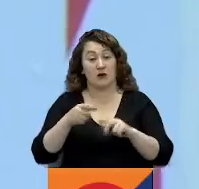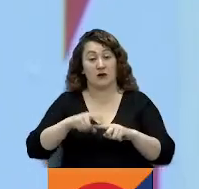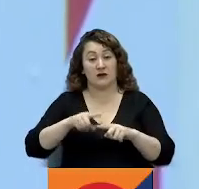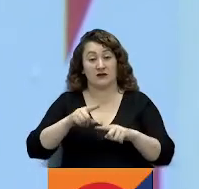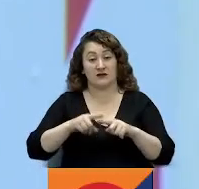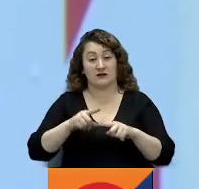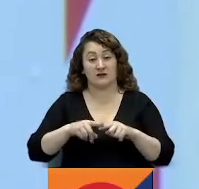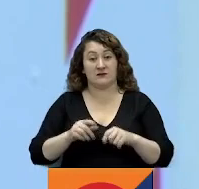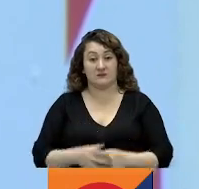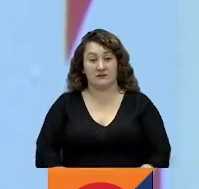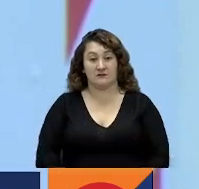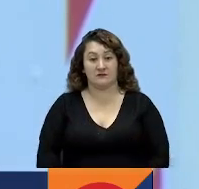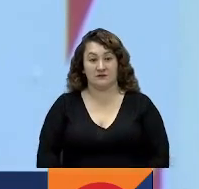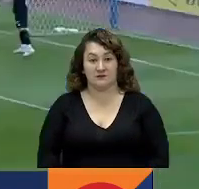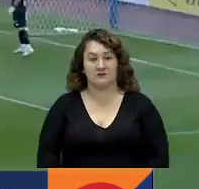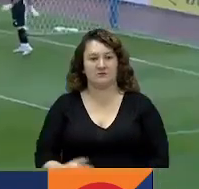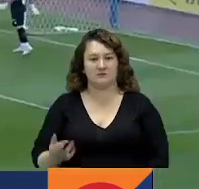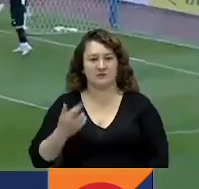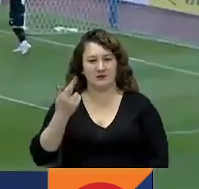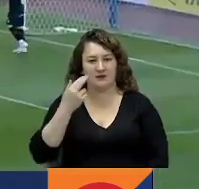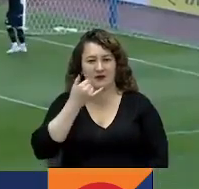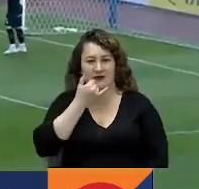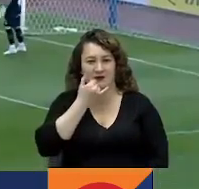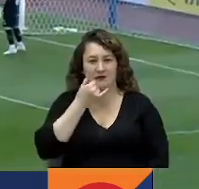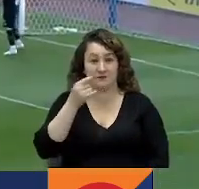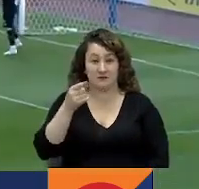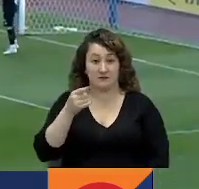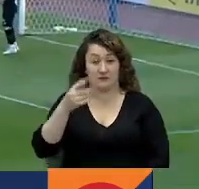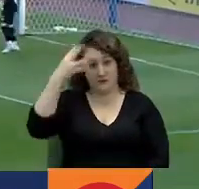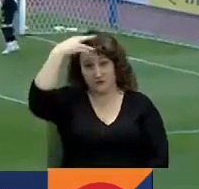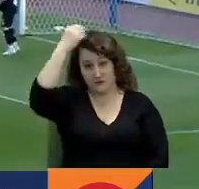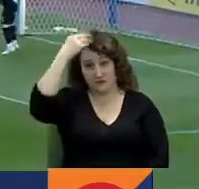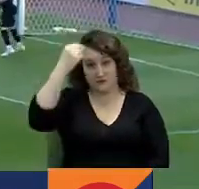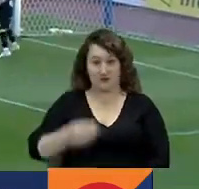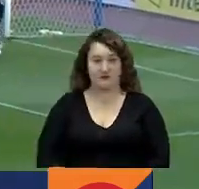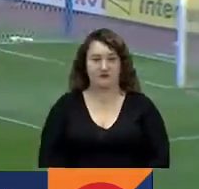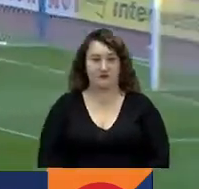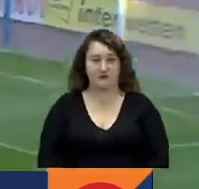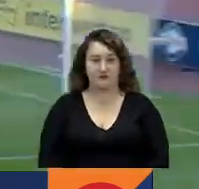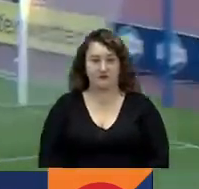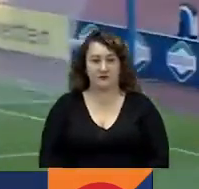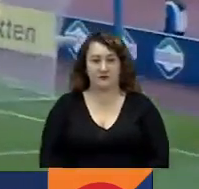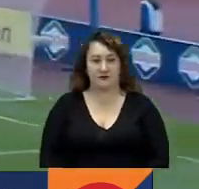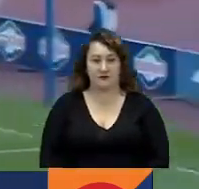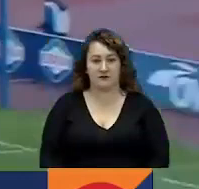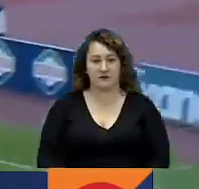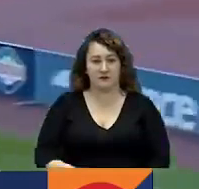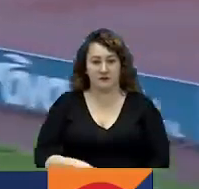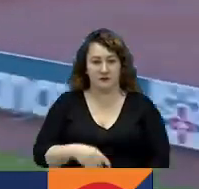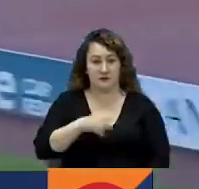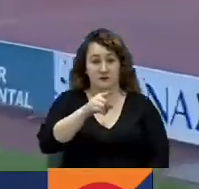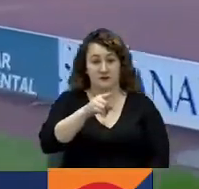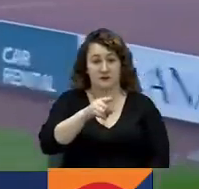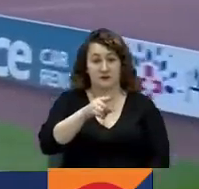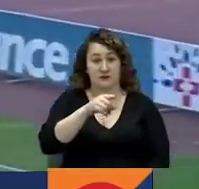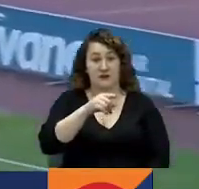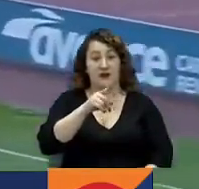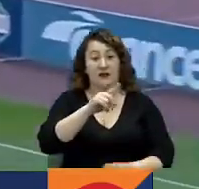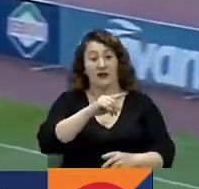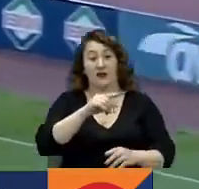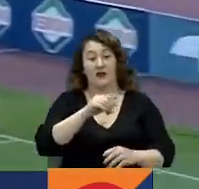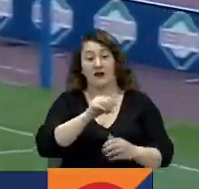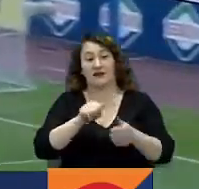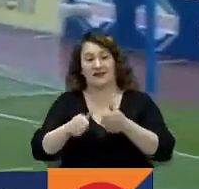el Volos. Vamos a repasar lo que sucedió. Acá James en primer plano. El de la pelota quieta no es James. James aquí es el de la asistencia con